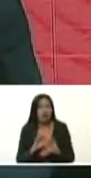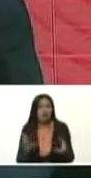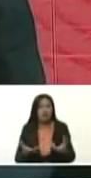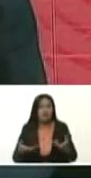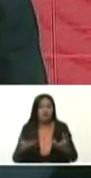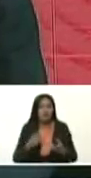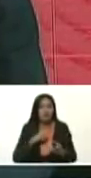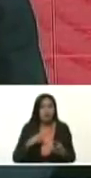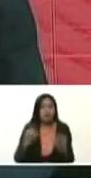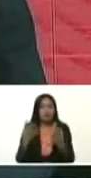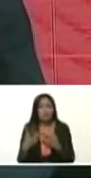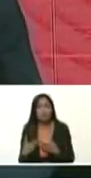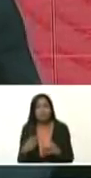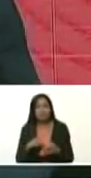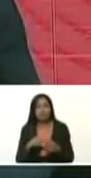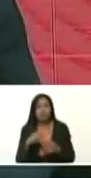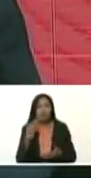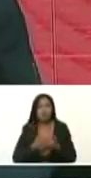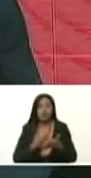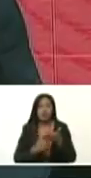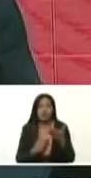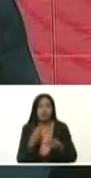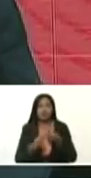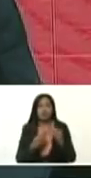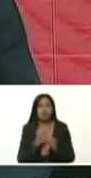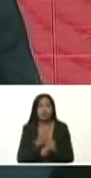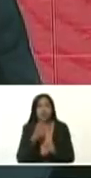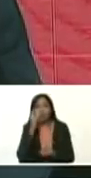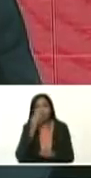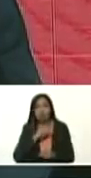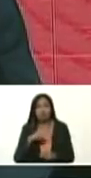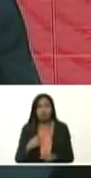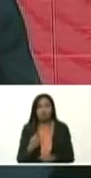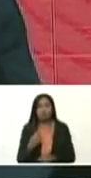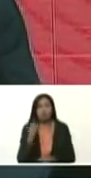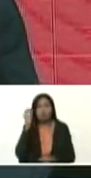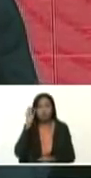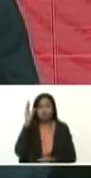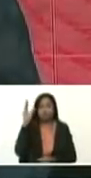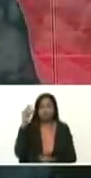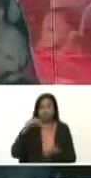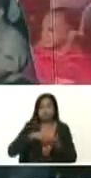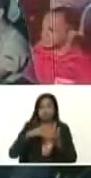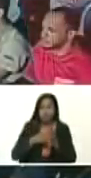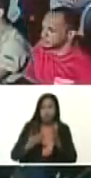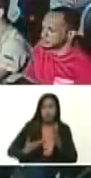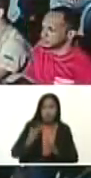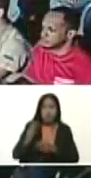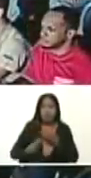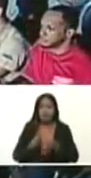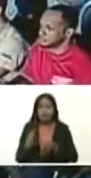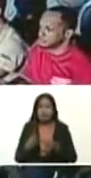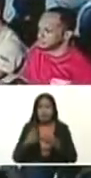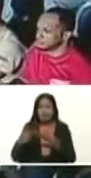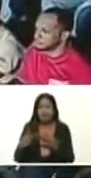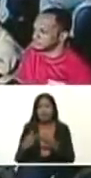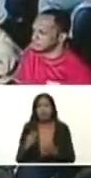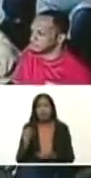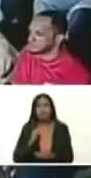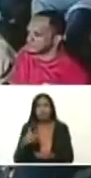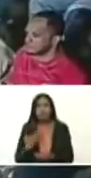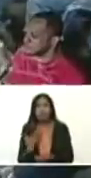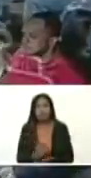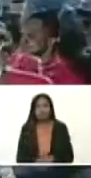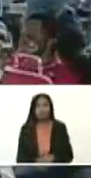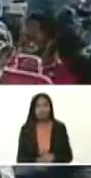nuestras empresas. La propuesta que hacen los trabajadores es que nosotros tenemos la capacidad técnica para fabricar esos refractarios. Correcto. ¿No?